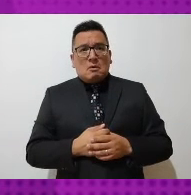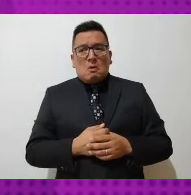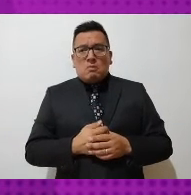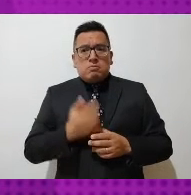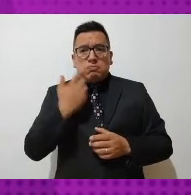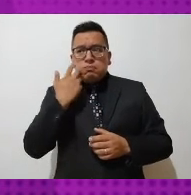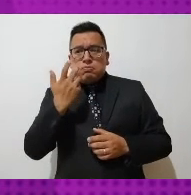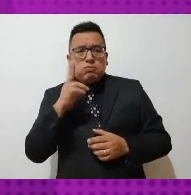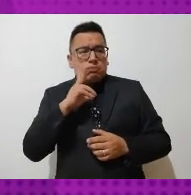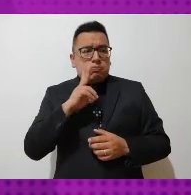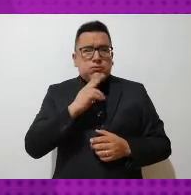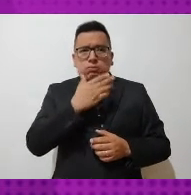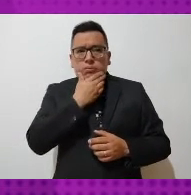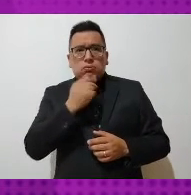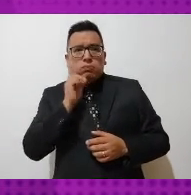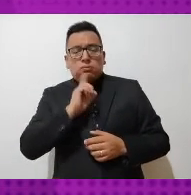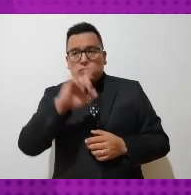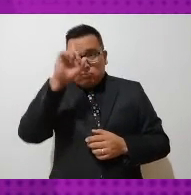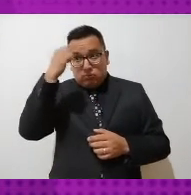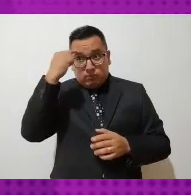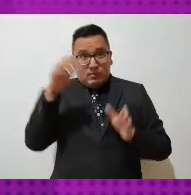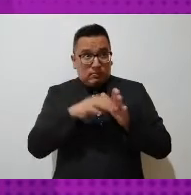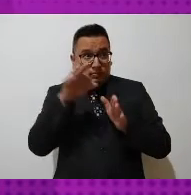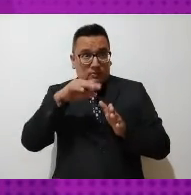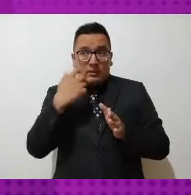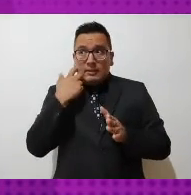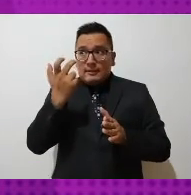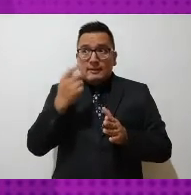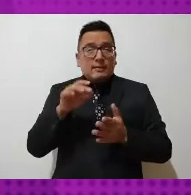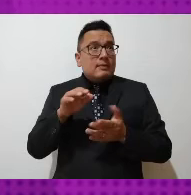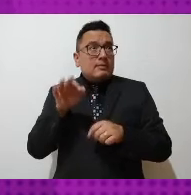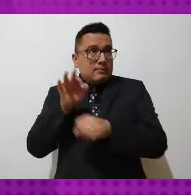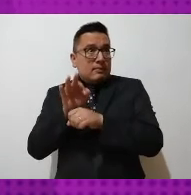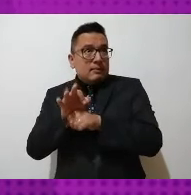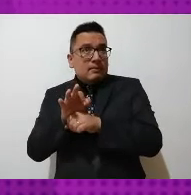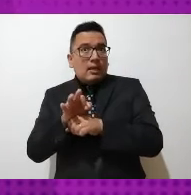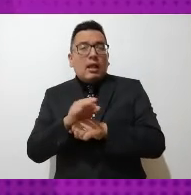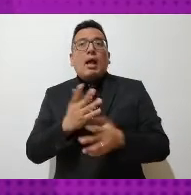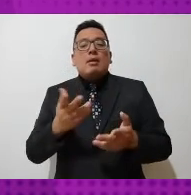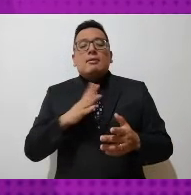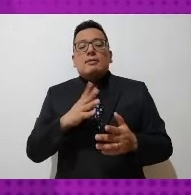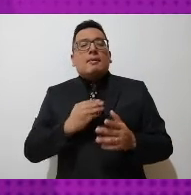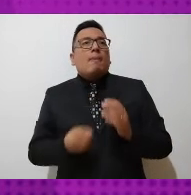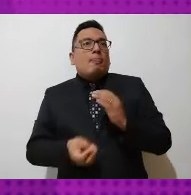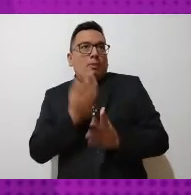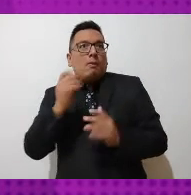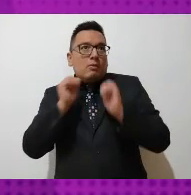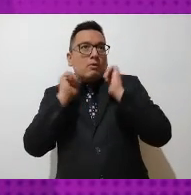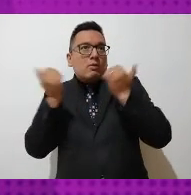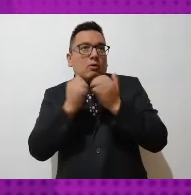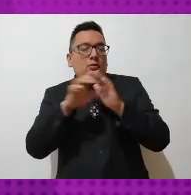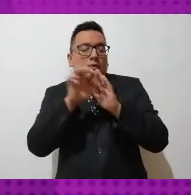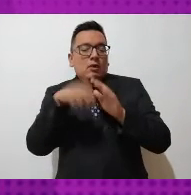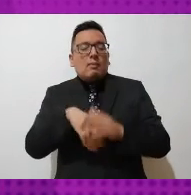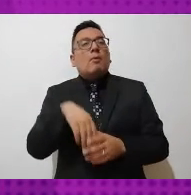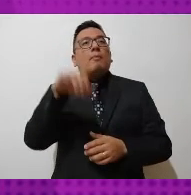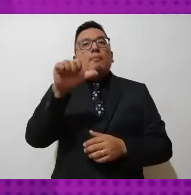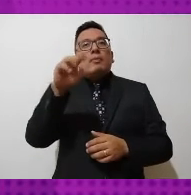interés de las consejeras y los consejeros electorales por defender estos derechos. Tenemos a AMCE, que es una asociación